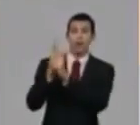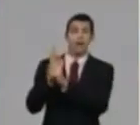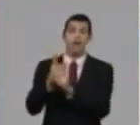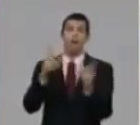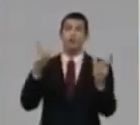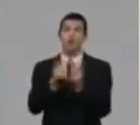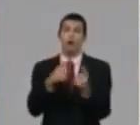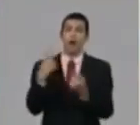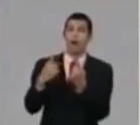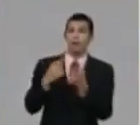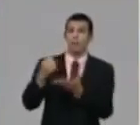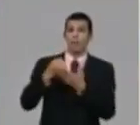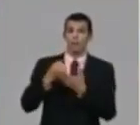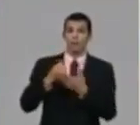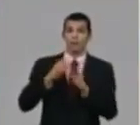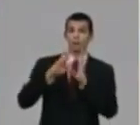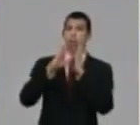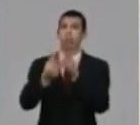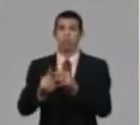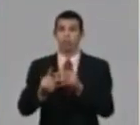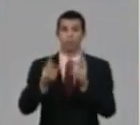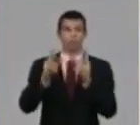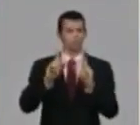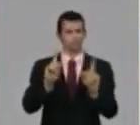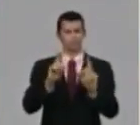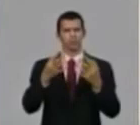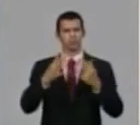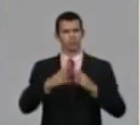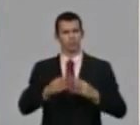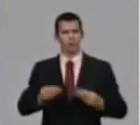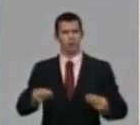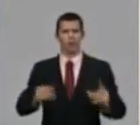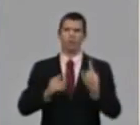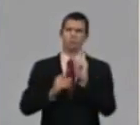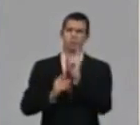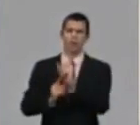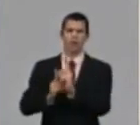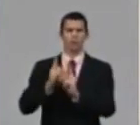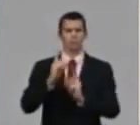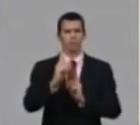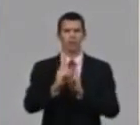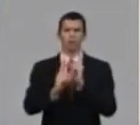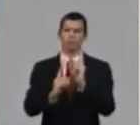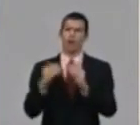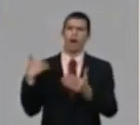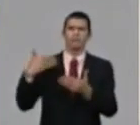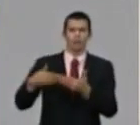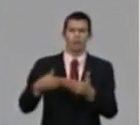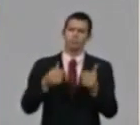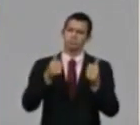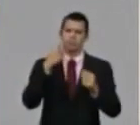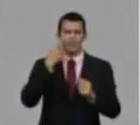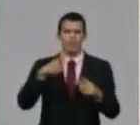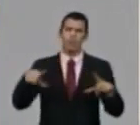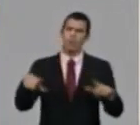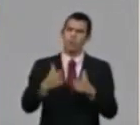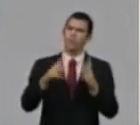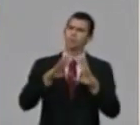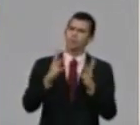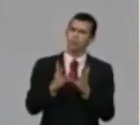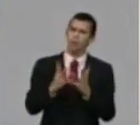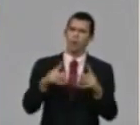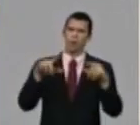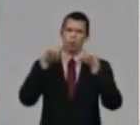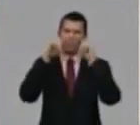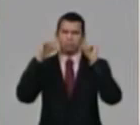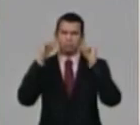apreciamos que tiene un ordenamiento que está bien concebido. También debemos reconocer que los impactos se irán apreciando, o sea, en las finanzas, en la